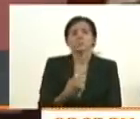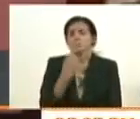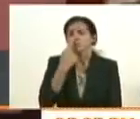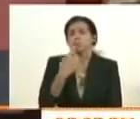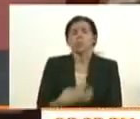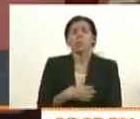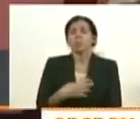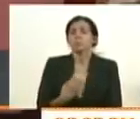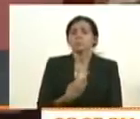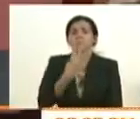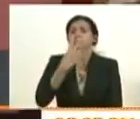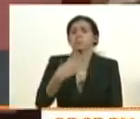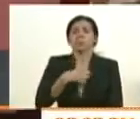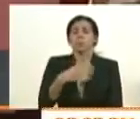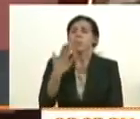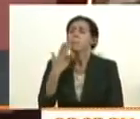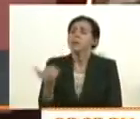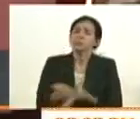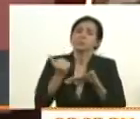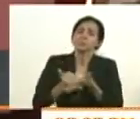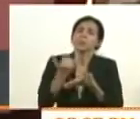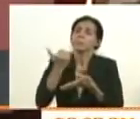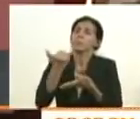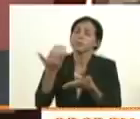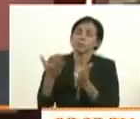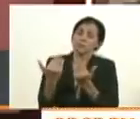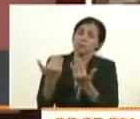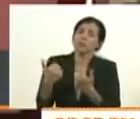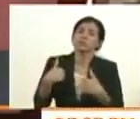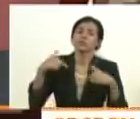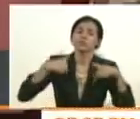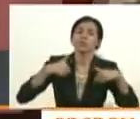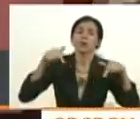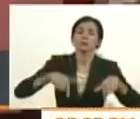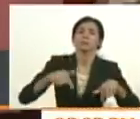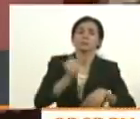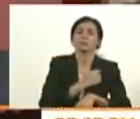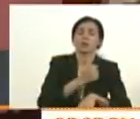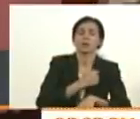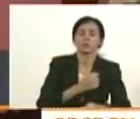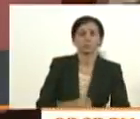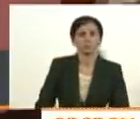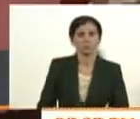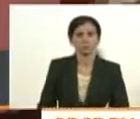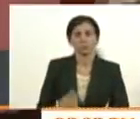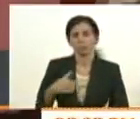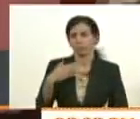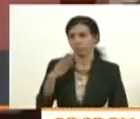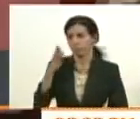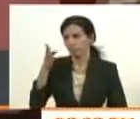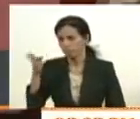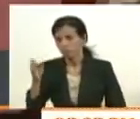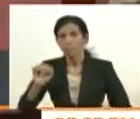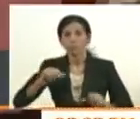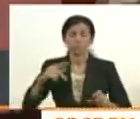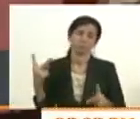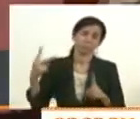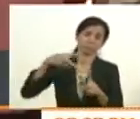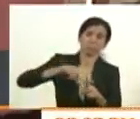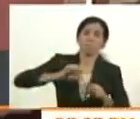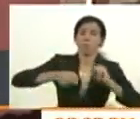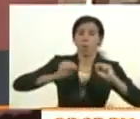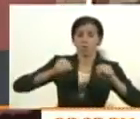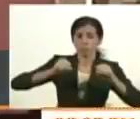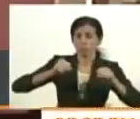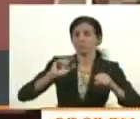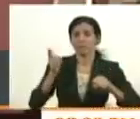mami, ayúdame, por favor, ayúdame, estoy aquí en Chacao. Yo fui, agarré una mototaxi y